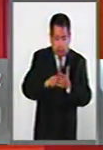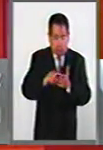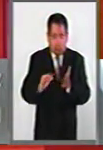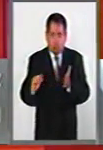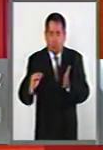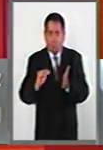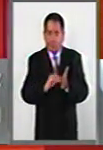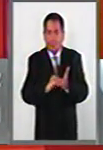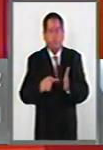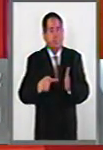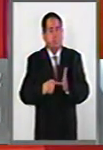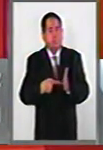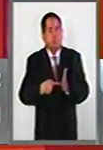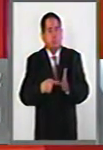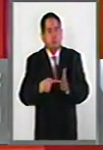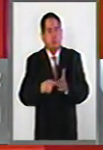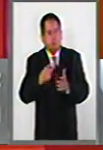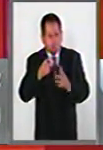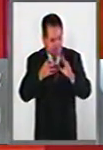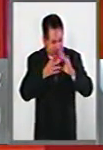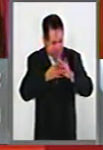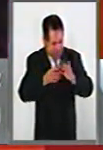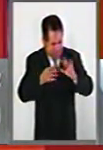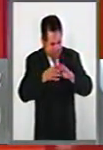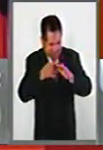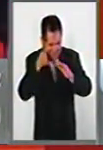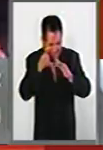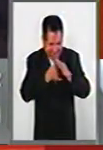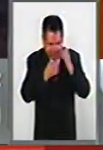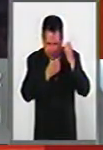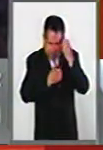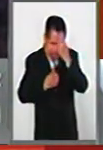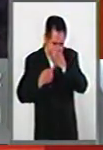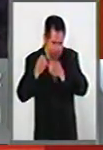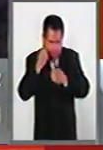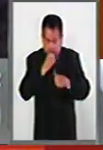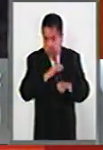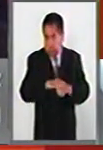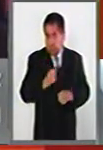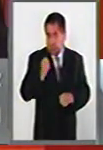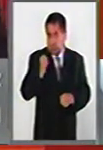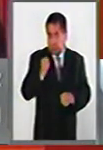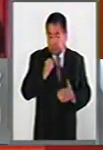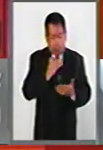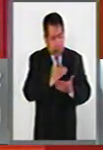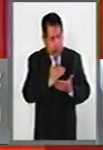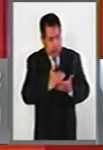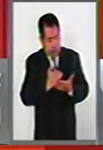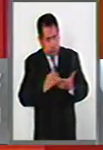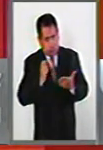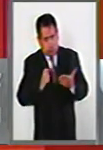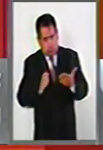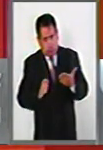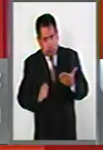establece un análisis somero de este instrumento jurídico.